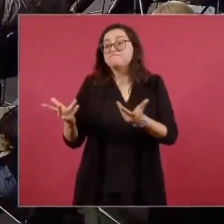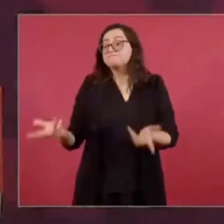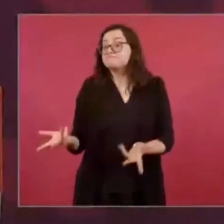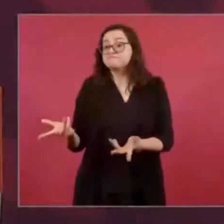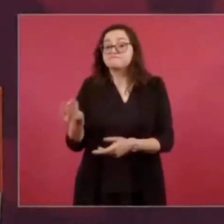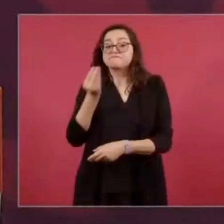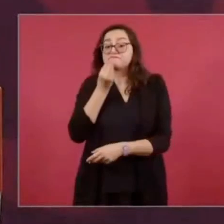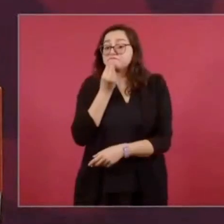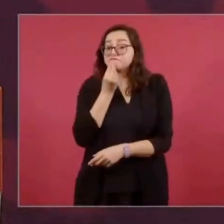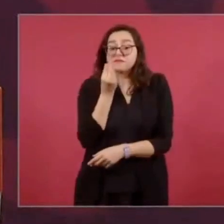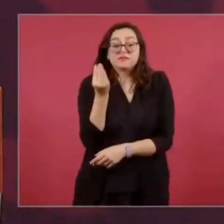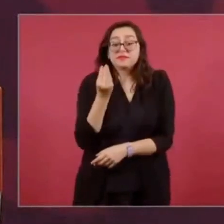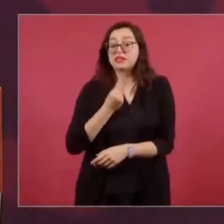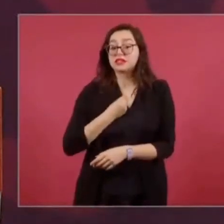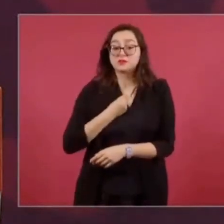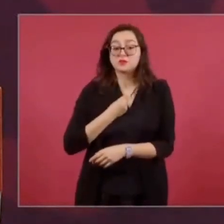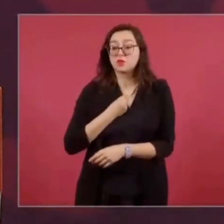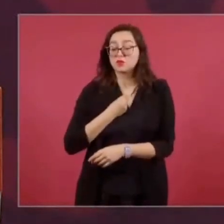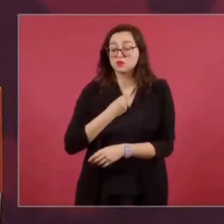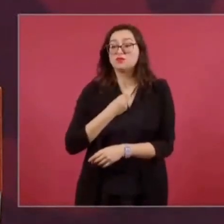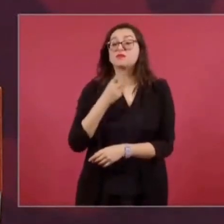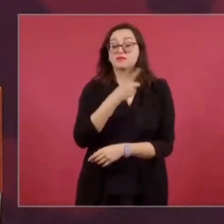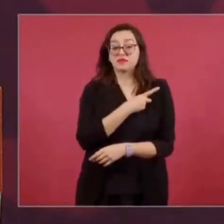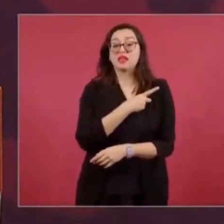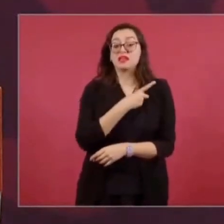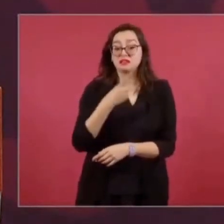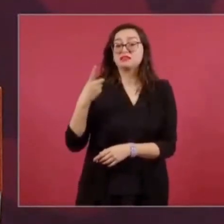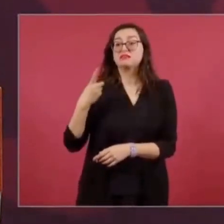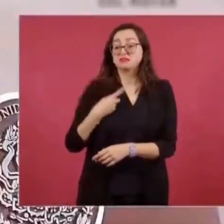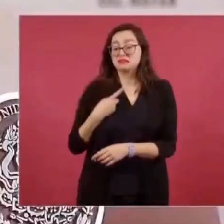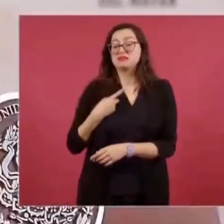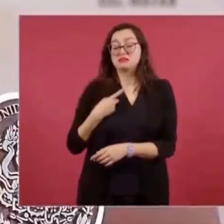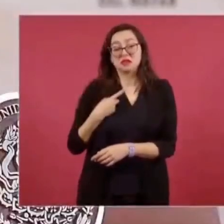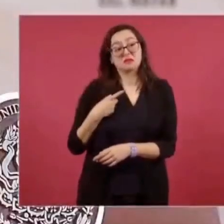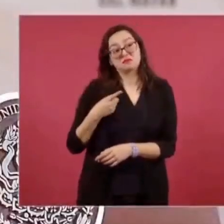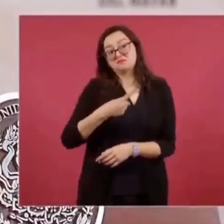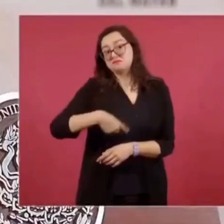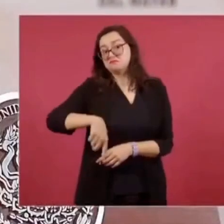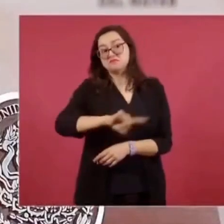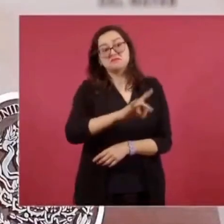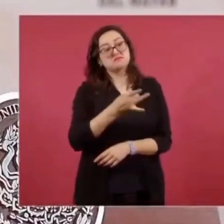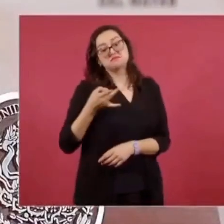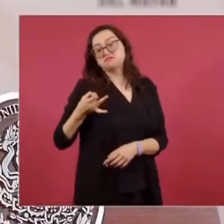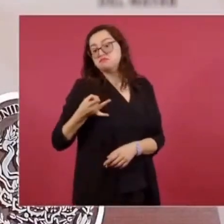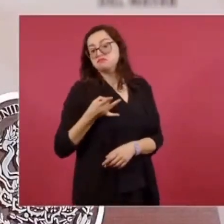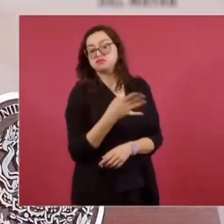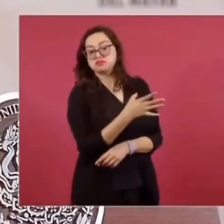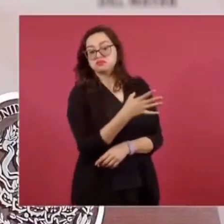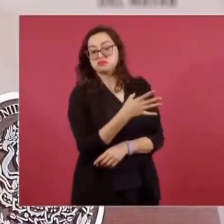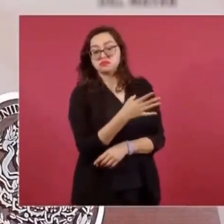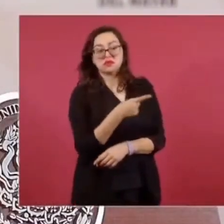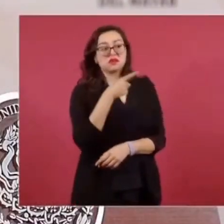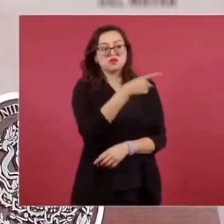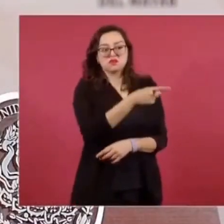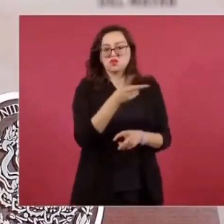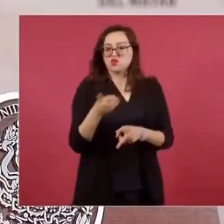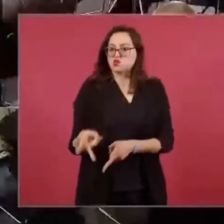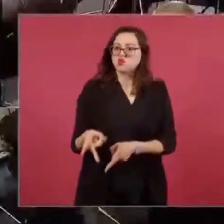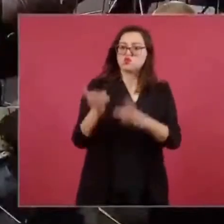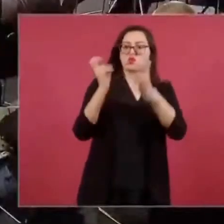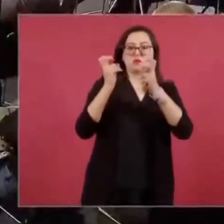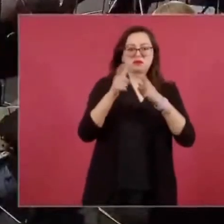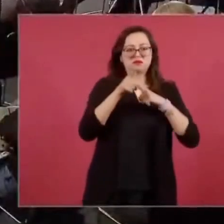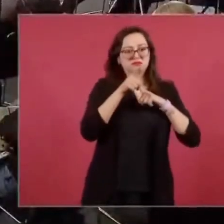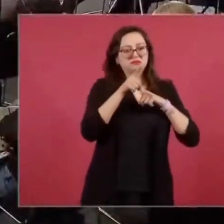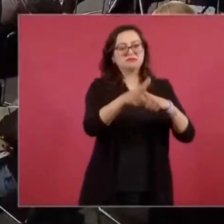abro comillas, de arrojar del poder a los audaces usurpadores que por todo